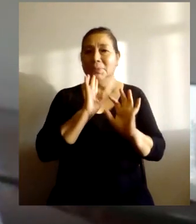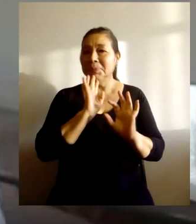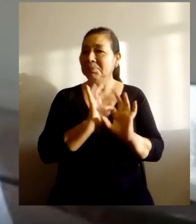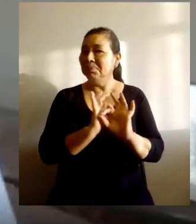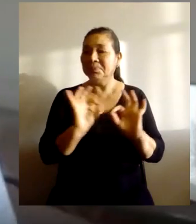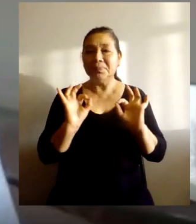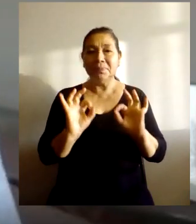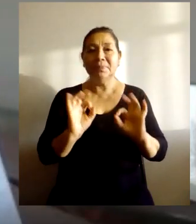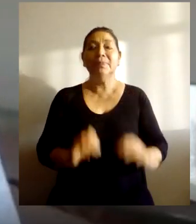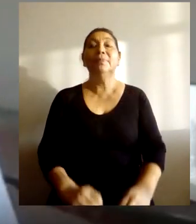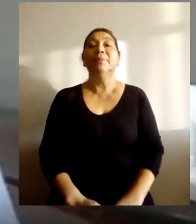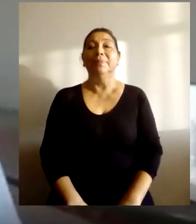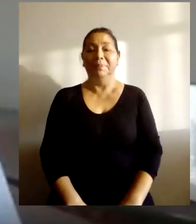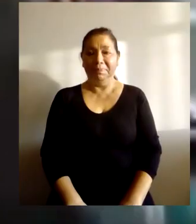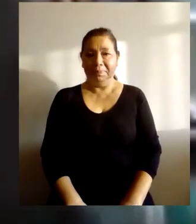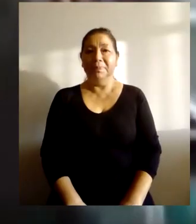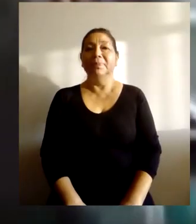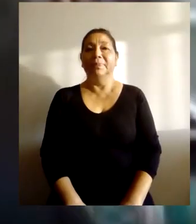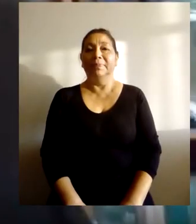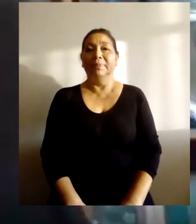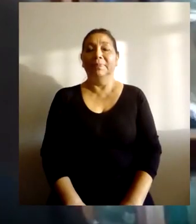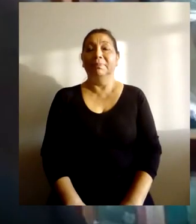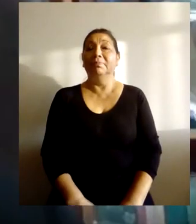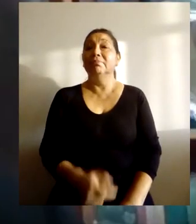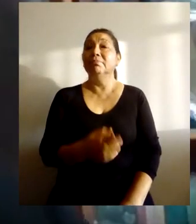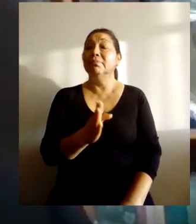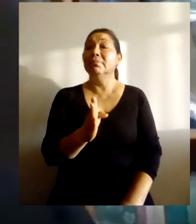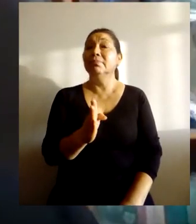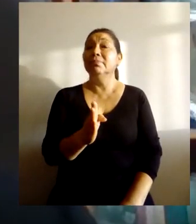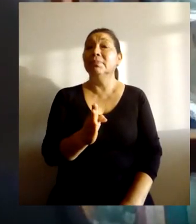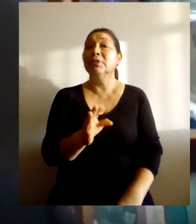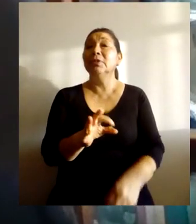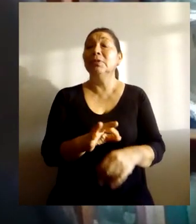señores magistrados. Muchas gracias, señor abogado.